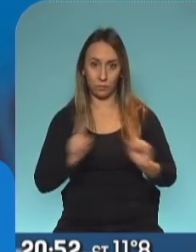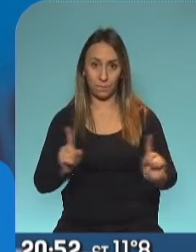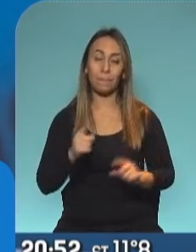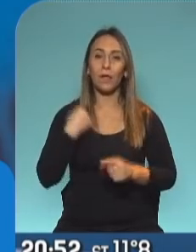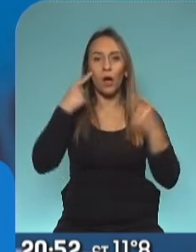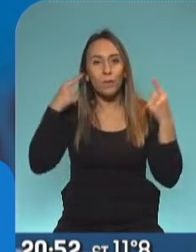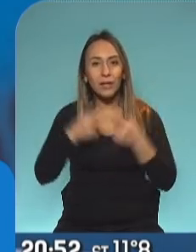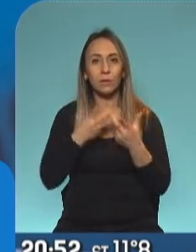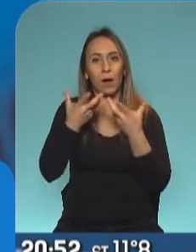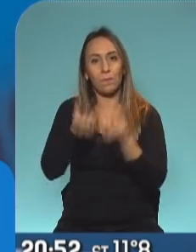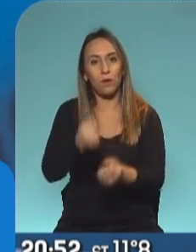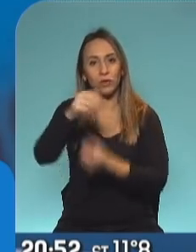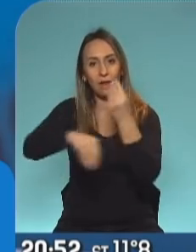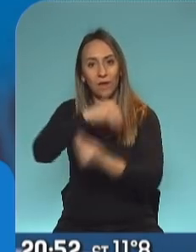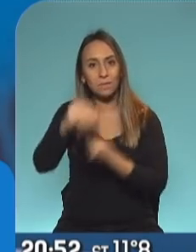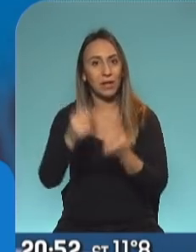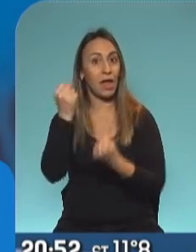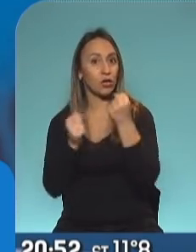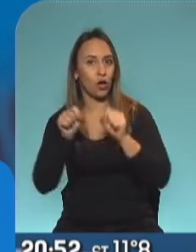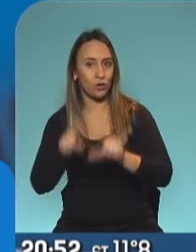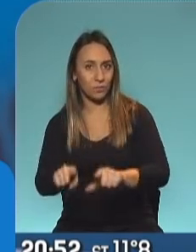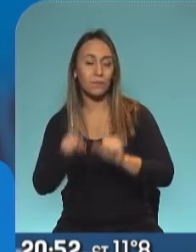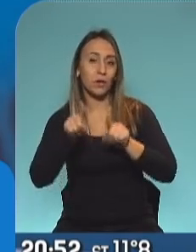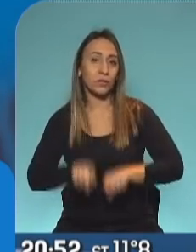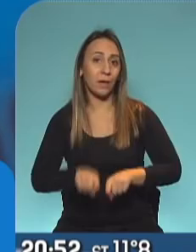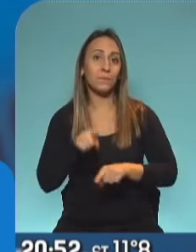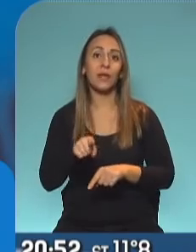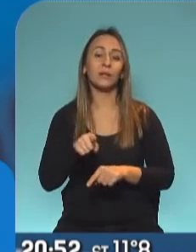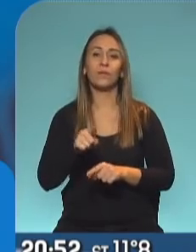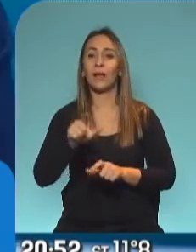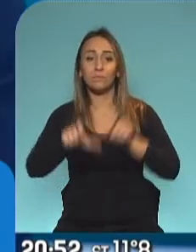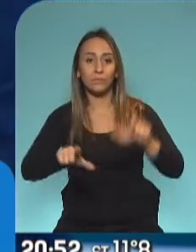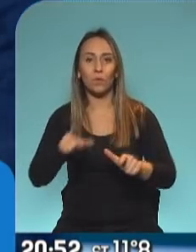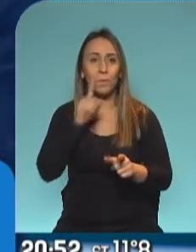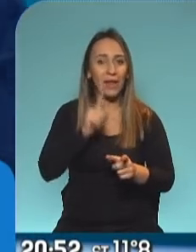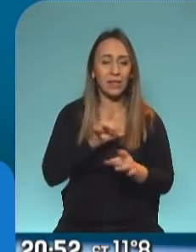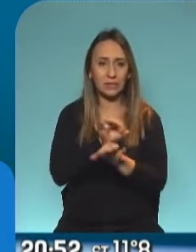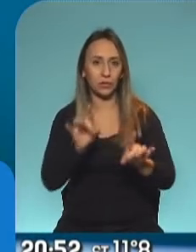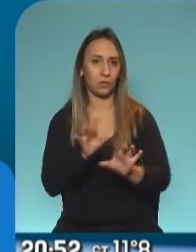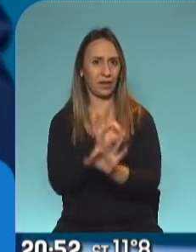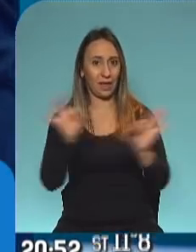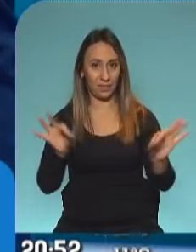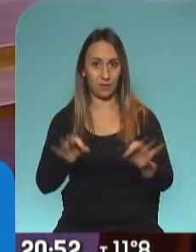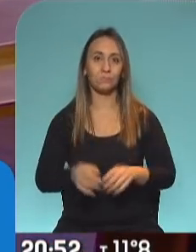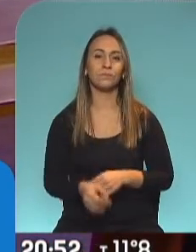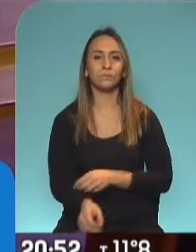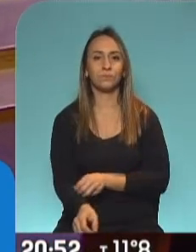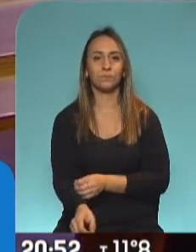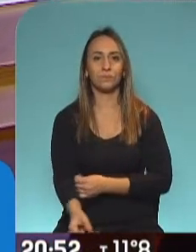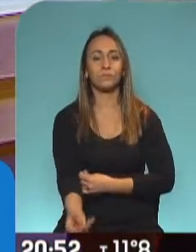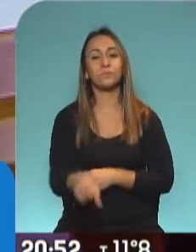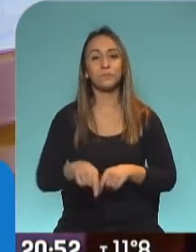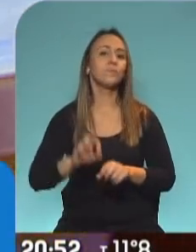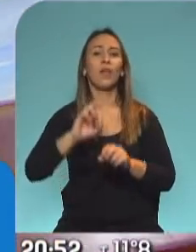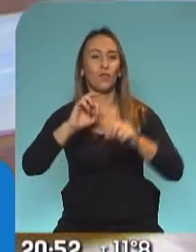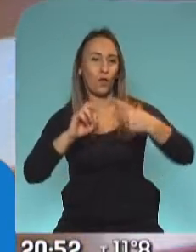término económico y social con este ingreso familiar, pero sobre todas las cosas que nadie se ponga en riesgo. Bien, no repetir imágenes. Esta fue doble, pero